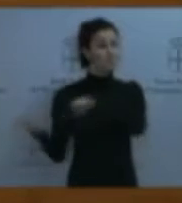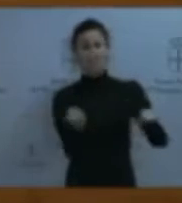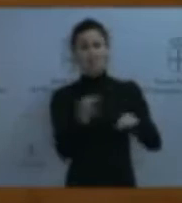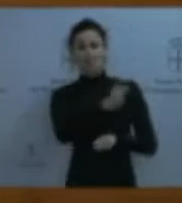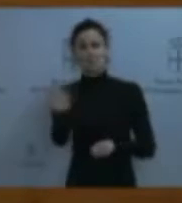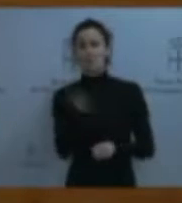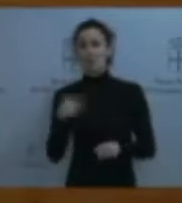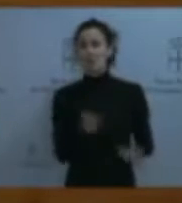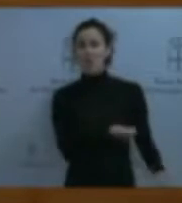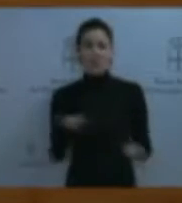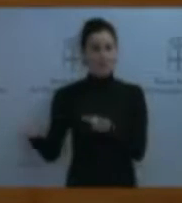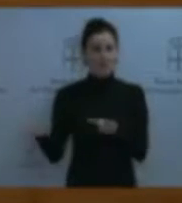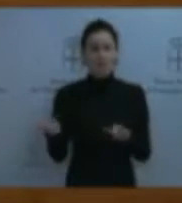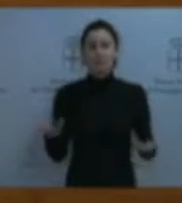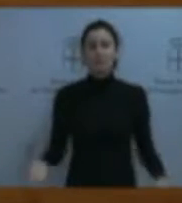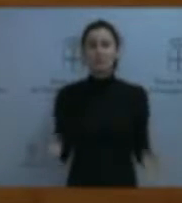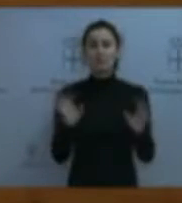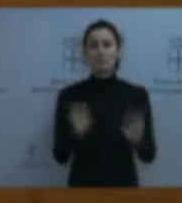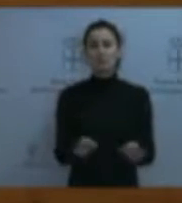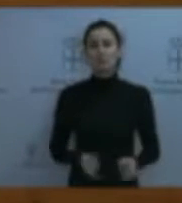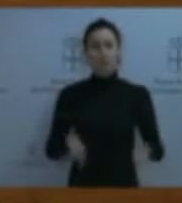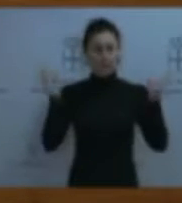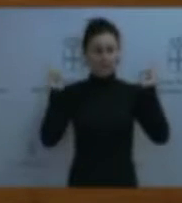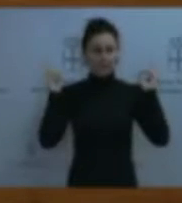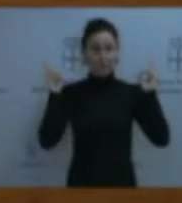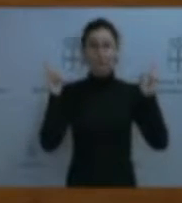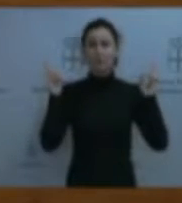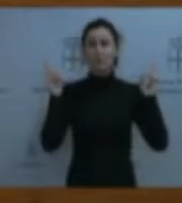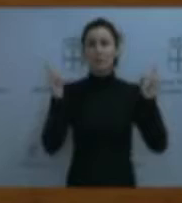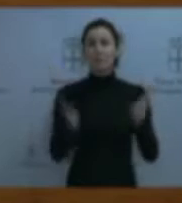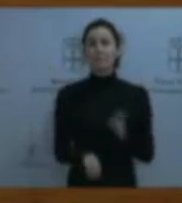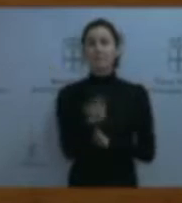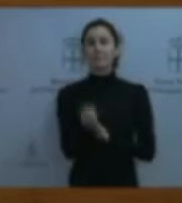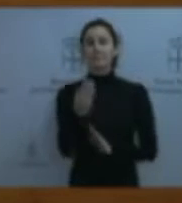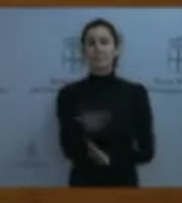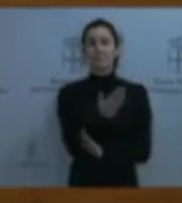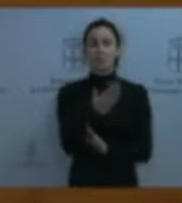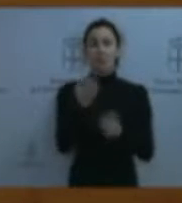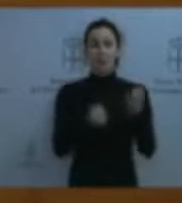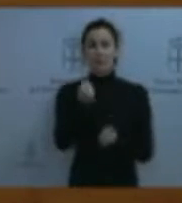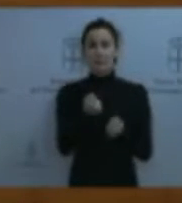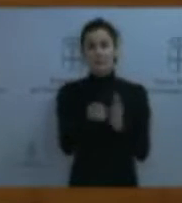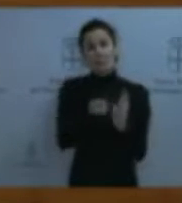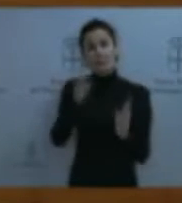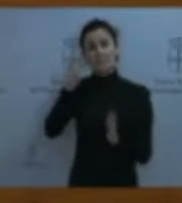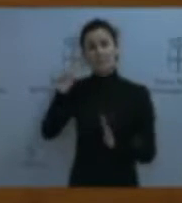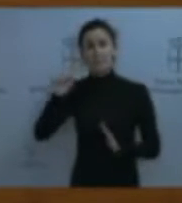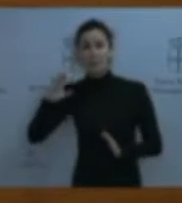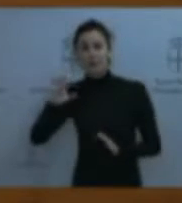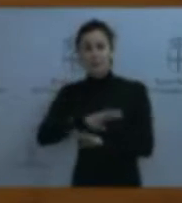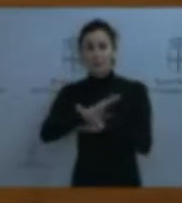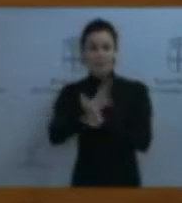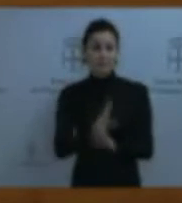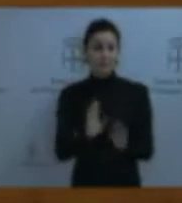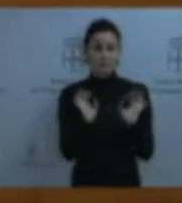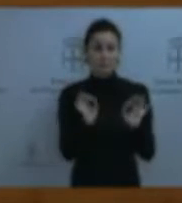europeos. La liberación de los productos de la producción de la leche y la retirada de las cuotas lácteas hizo estallar a la